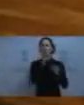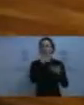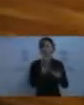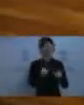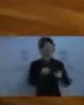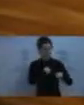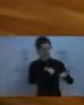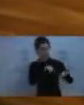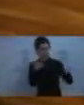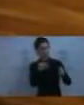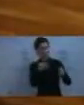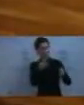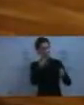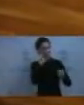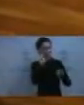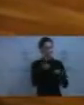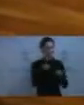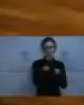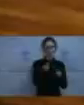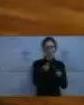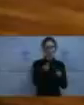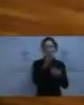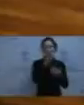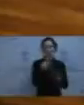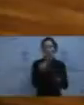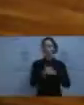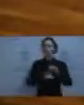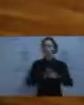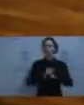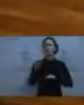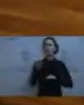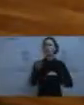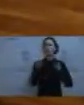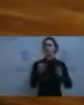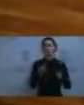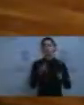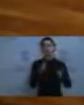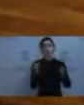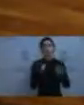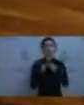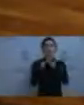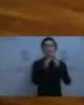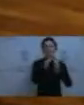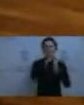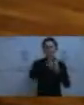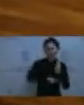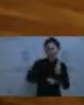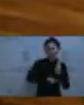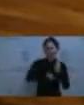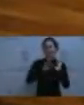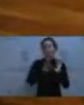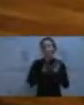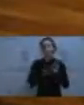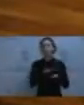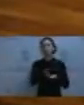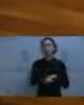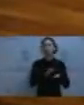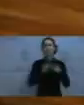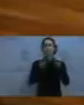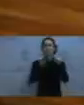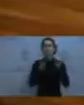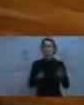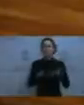que velar porque esto sea así. Señoría, pues yo creo que hay unas instrucciones homogéneas, que es un paso importante para dar objetividad, para